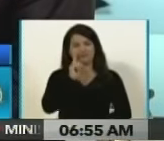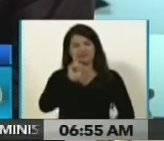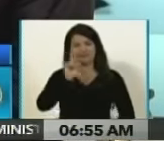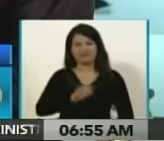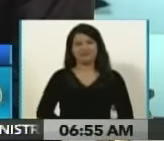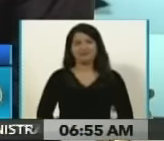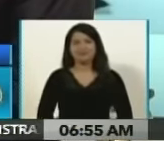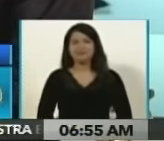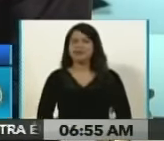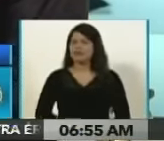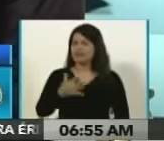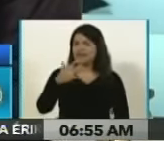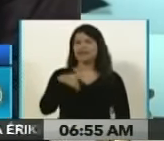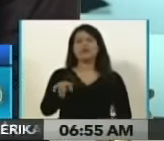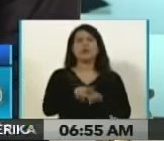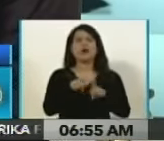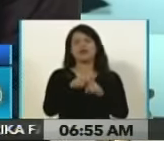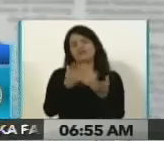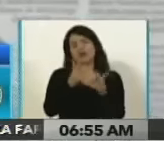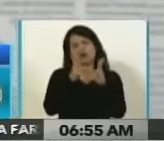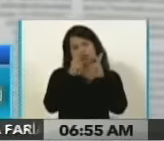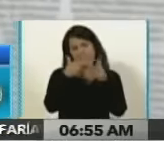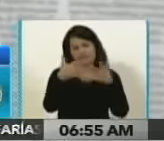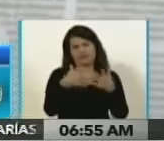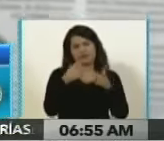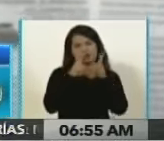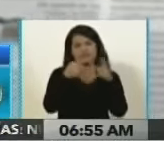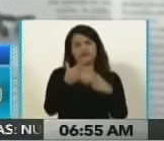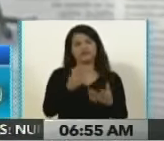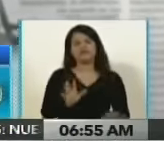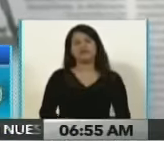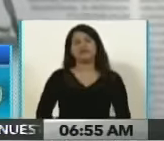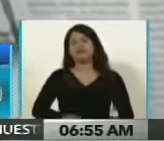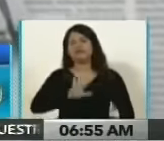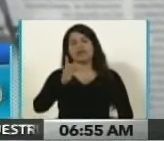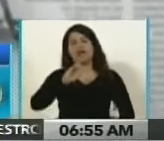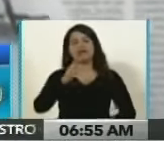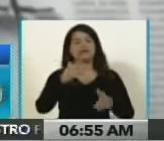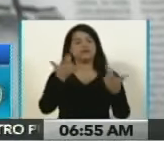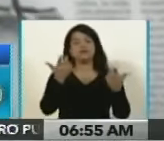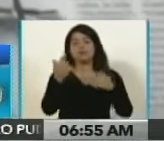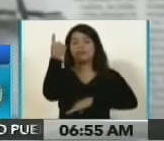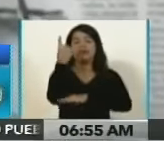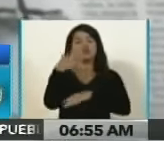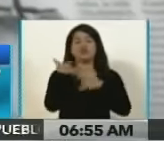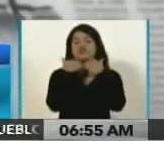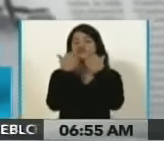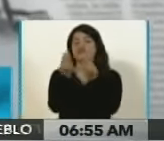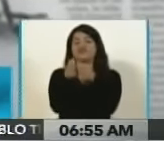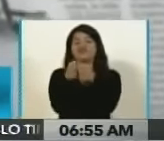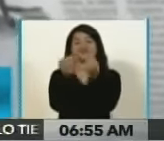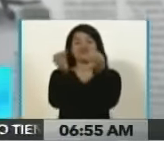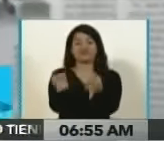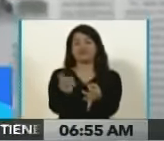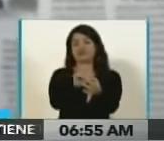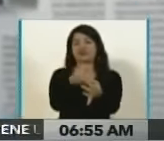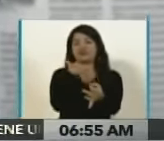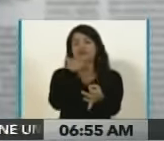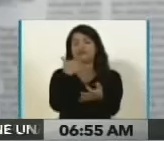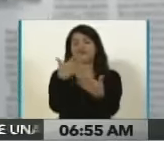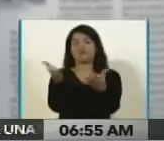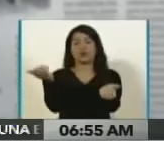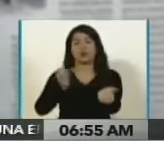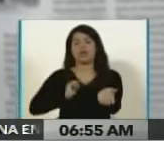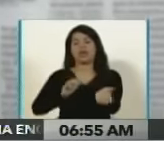forma, inclusive con una forma muy grotesca, de que se ha prostituido el tema del Panteón Nacional, de que ha perdido su esencia, de que este gobierno antidemocrático,